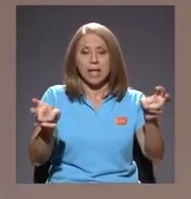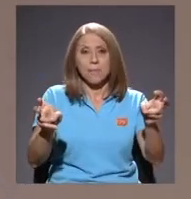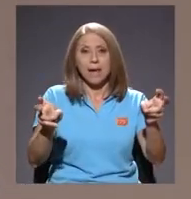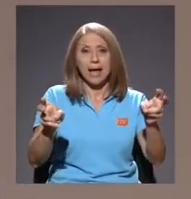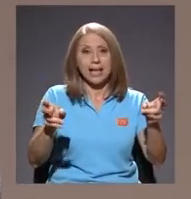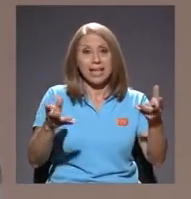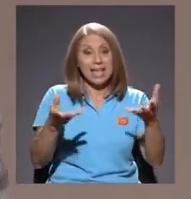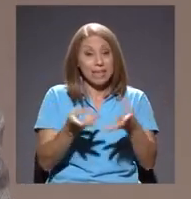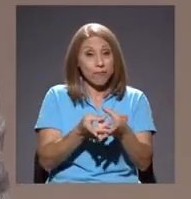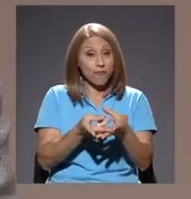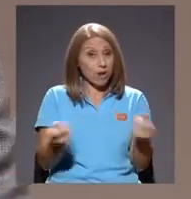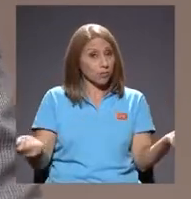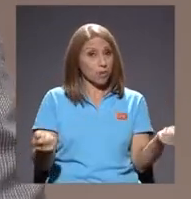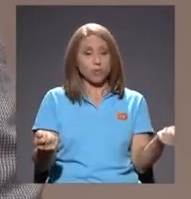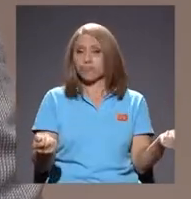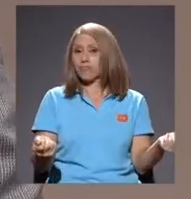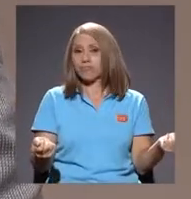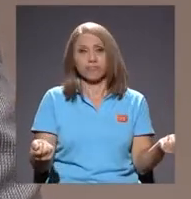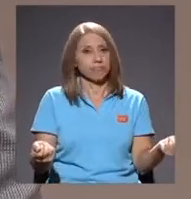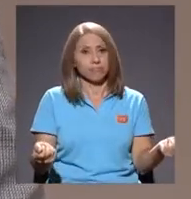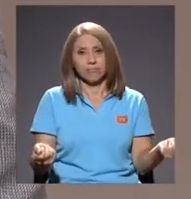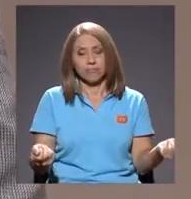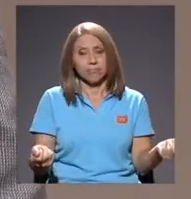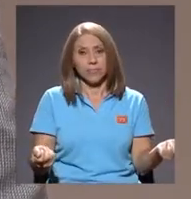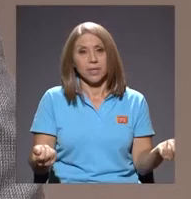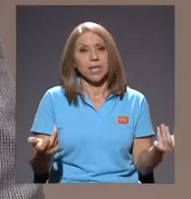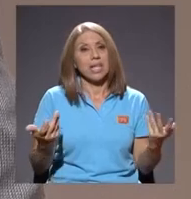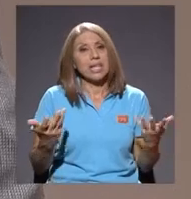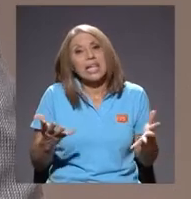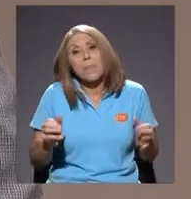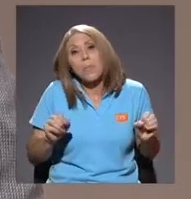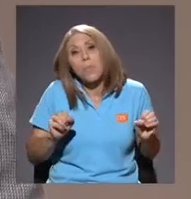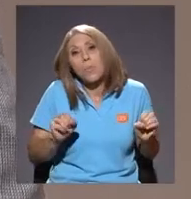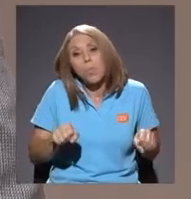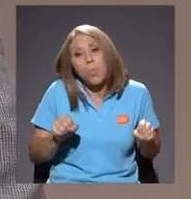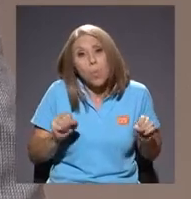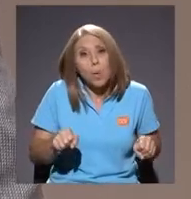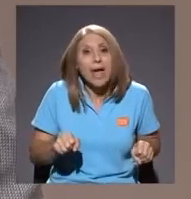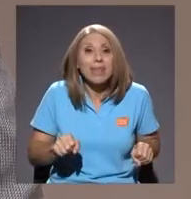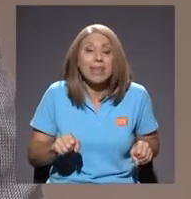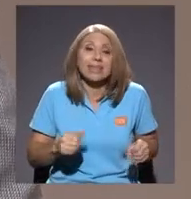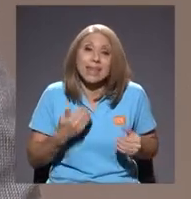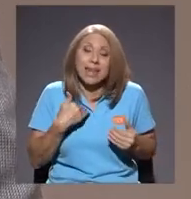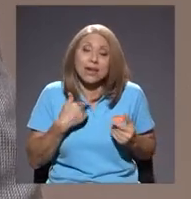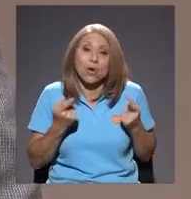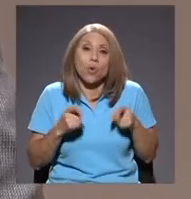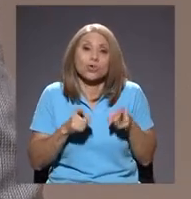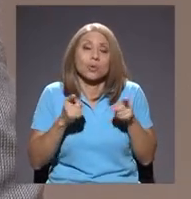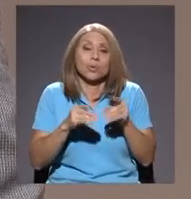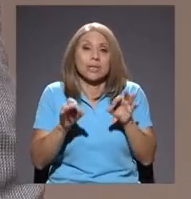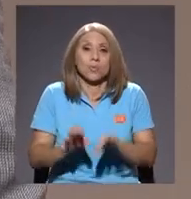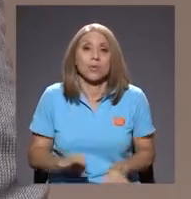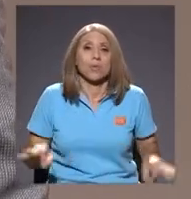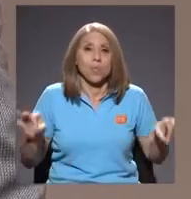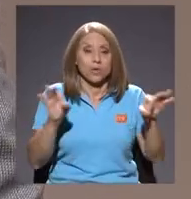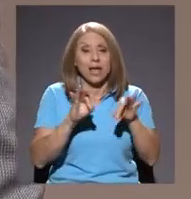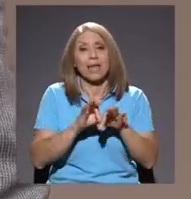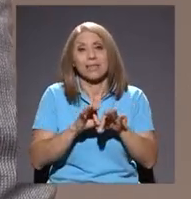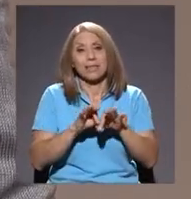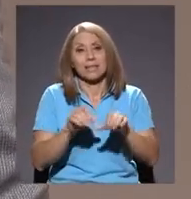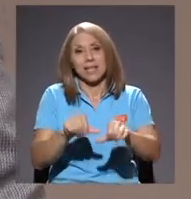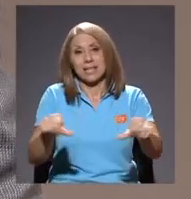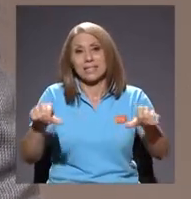totalmente resuelto y que va como decíamos puede tener perdón consecuencias muy importantes sobre este el